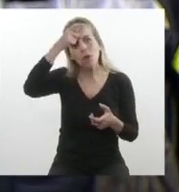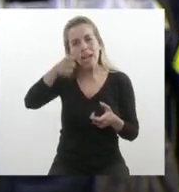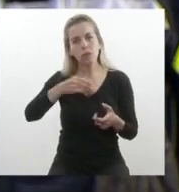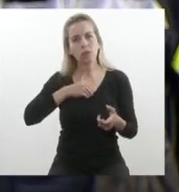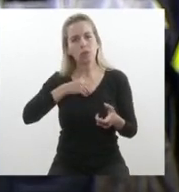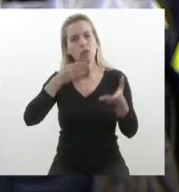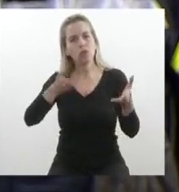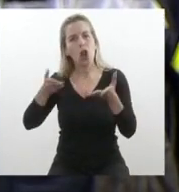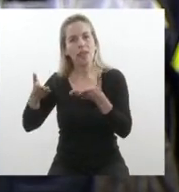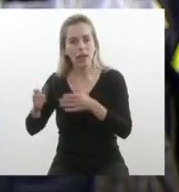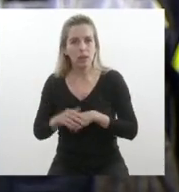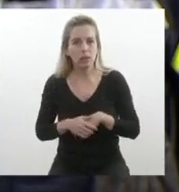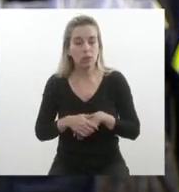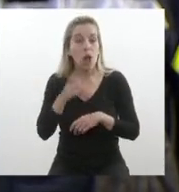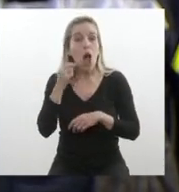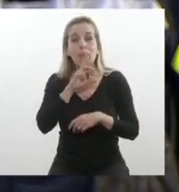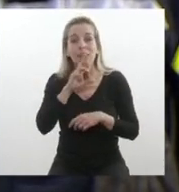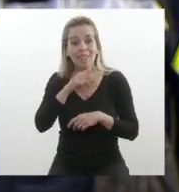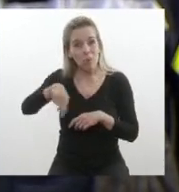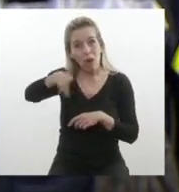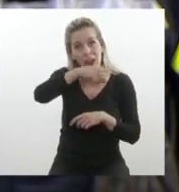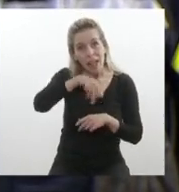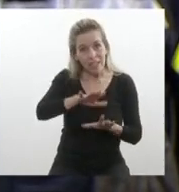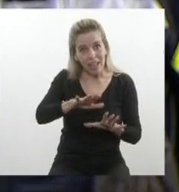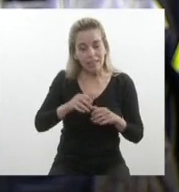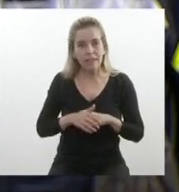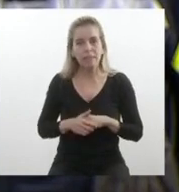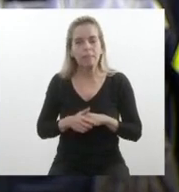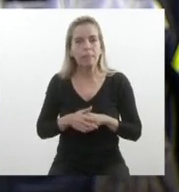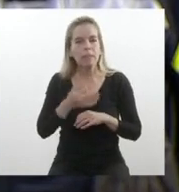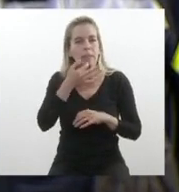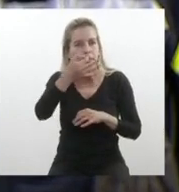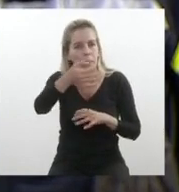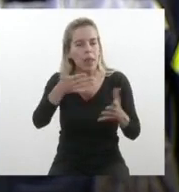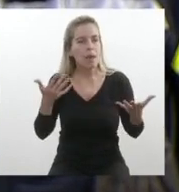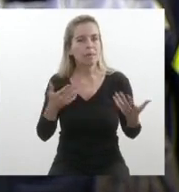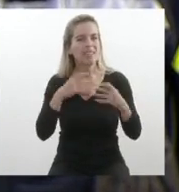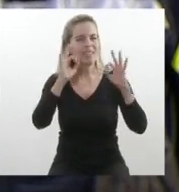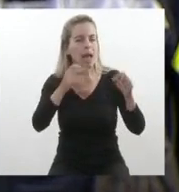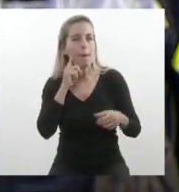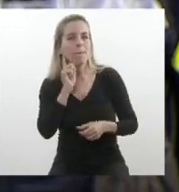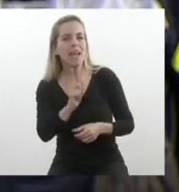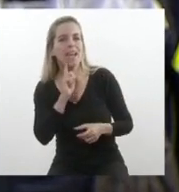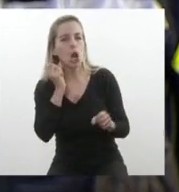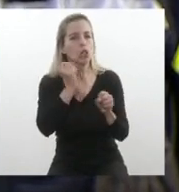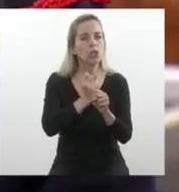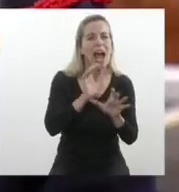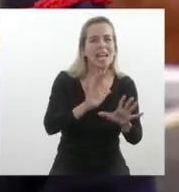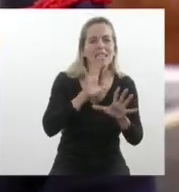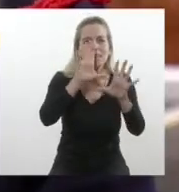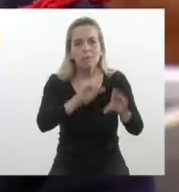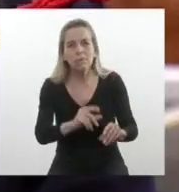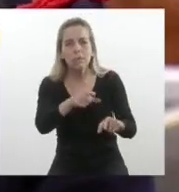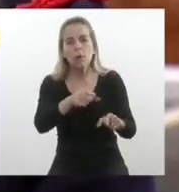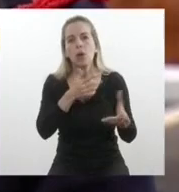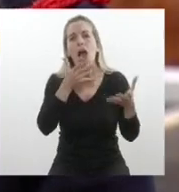solidarios. Hombres y mujeres que corran el riesgo de dejar todo por ayudar a otro.